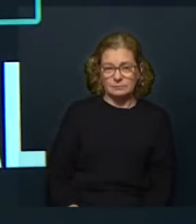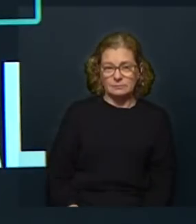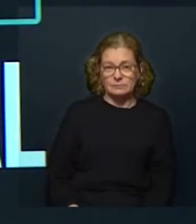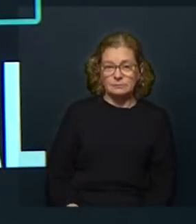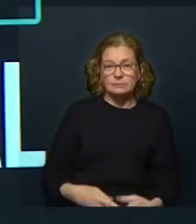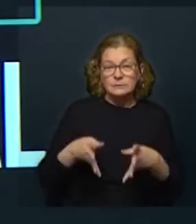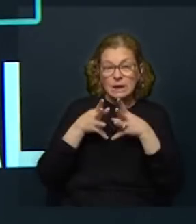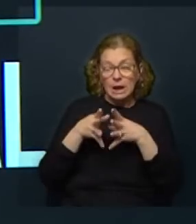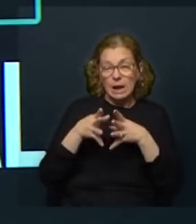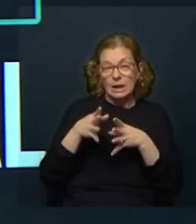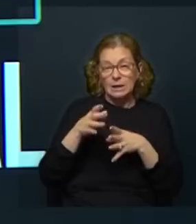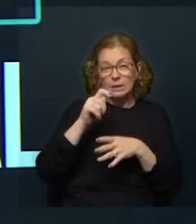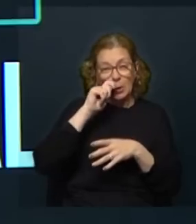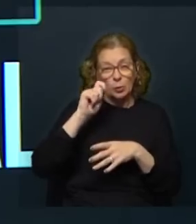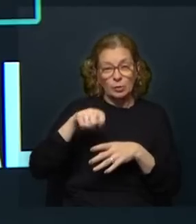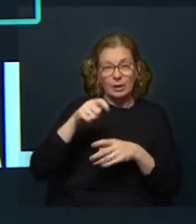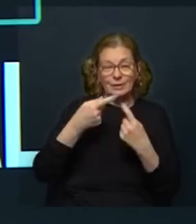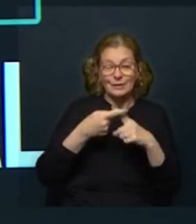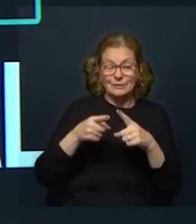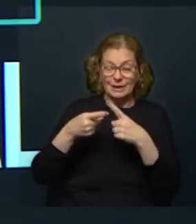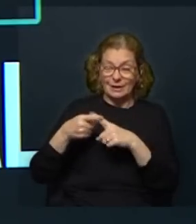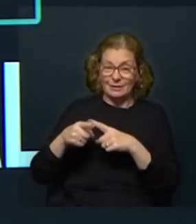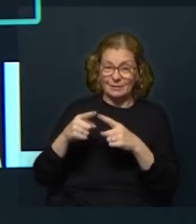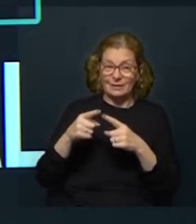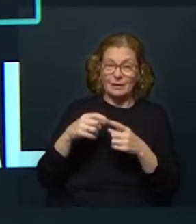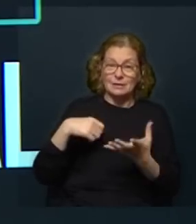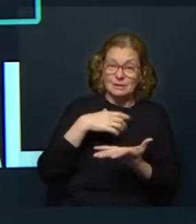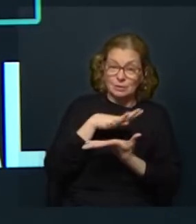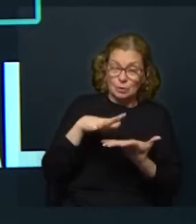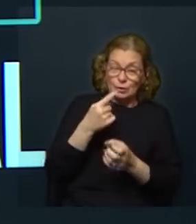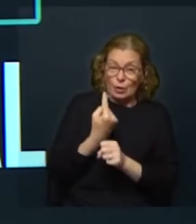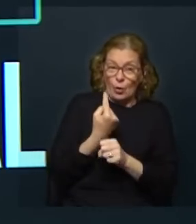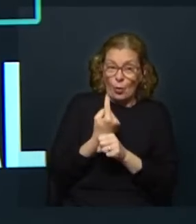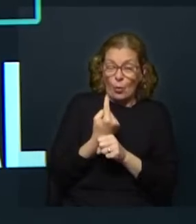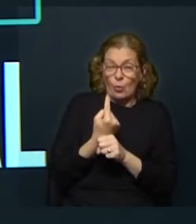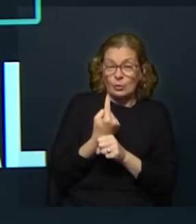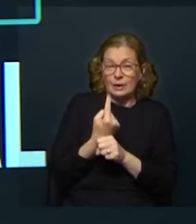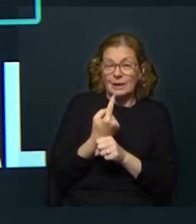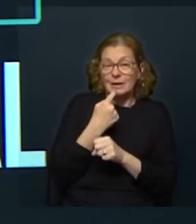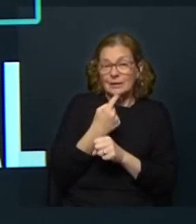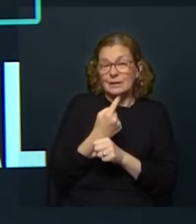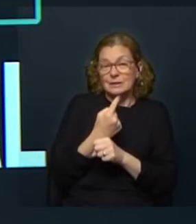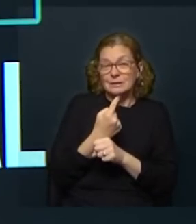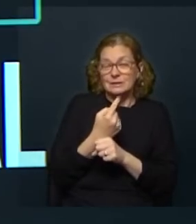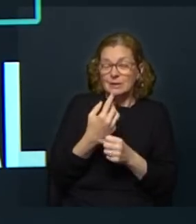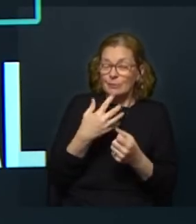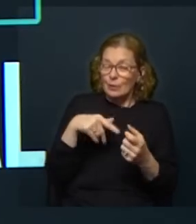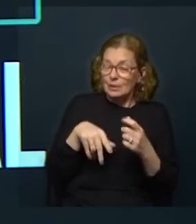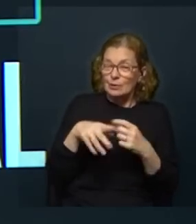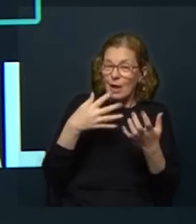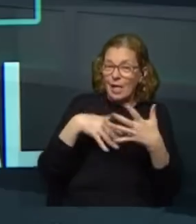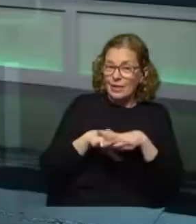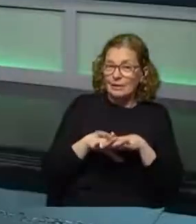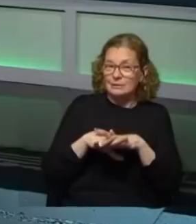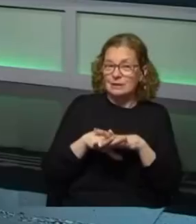la guerra en Ucrania tiene distintos matices y distintas circunstancias una de ellas lo constituye el grado de involucramiento que está